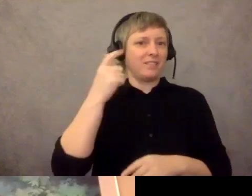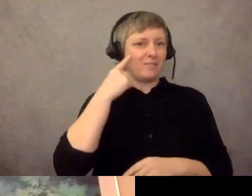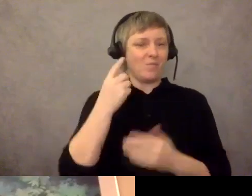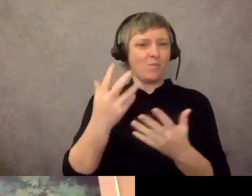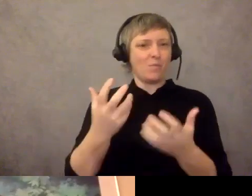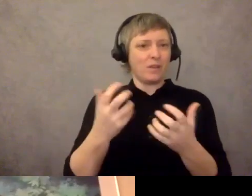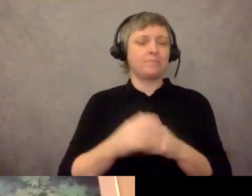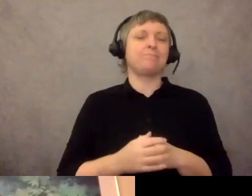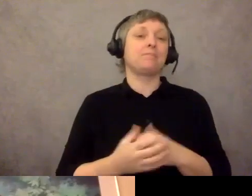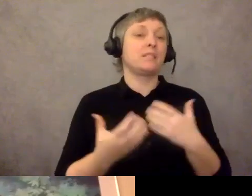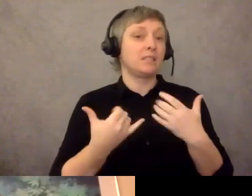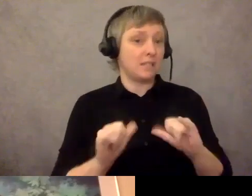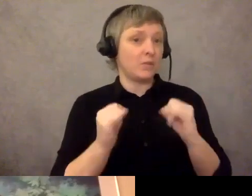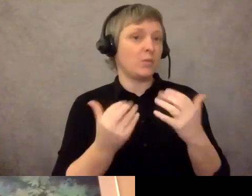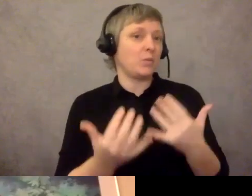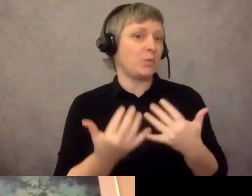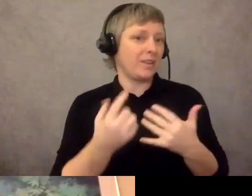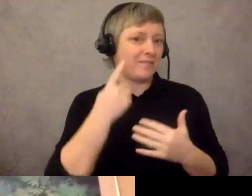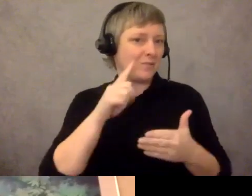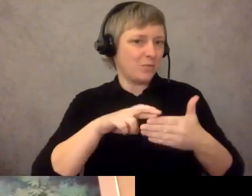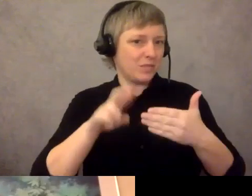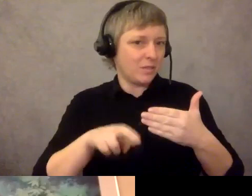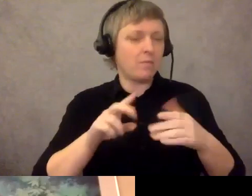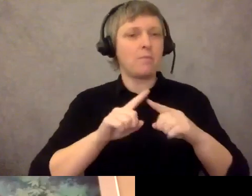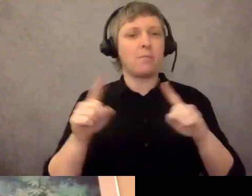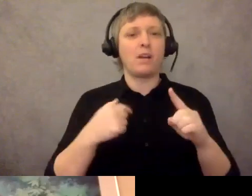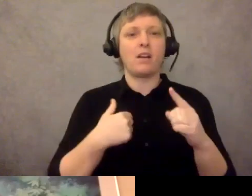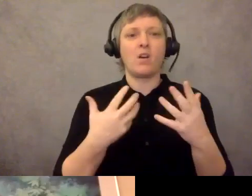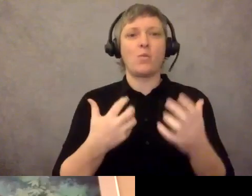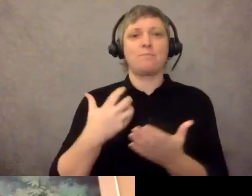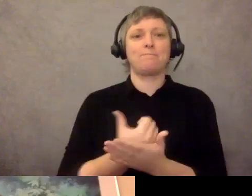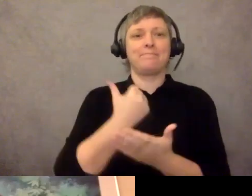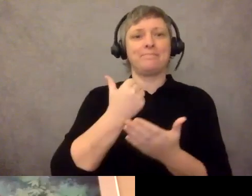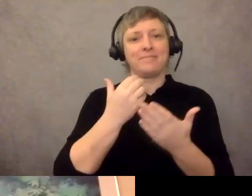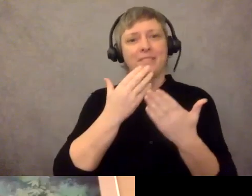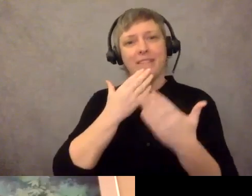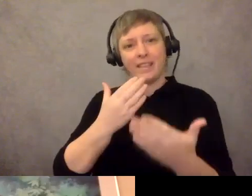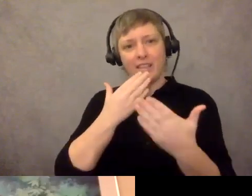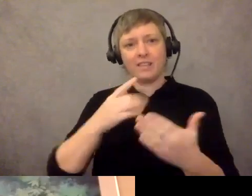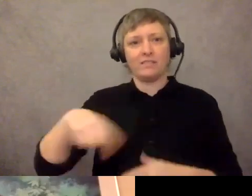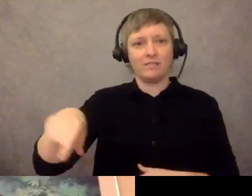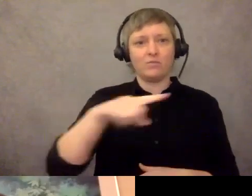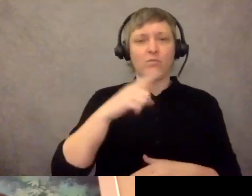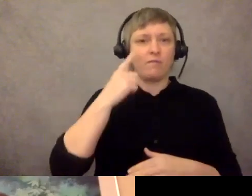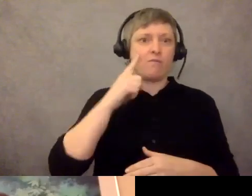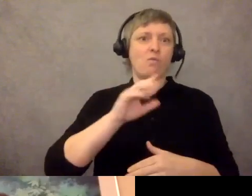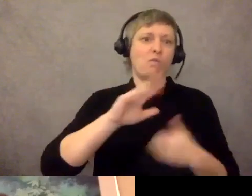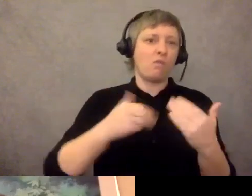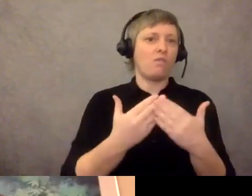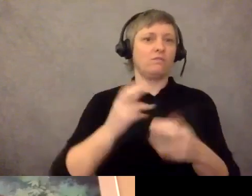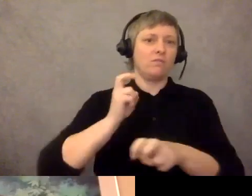pero sí, ciertamente vamos a estar agradeciéndoles a todos por el esfuerzo grande para llegar a este